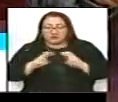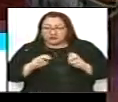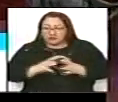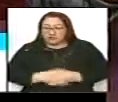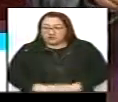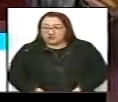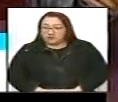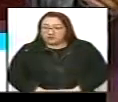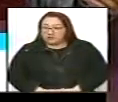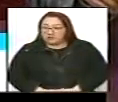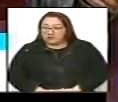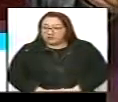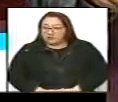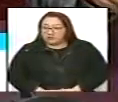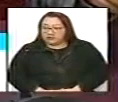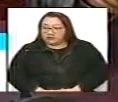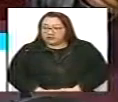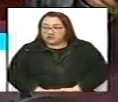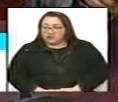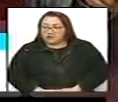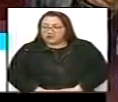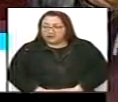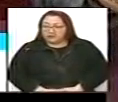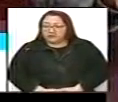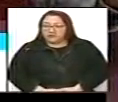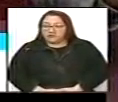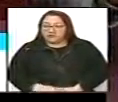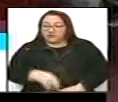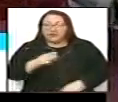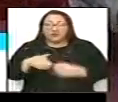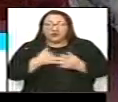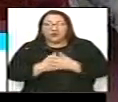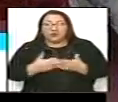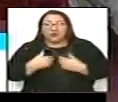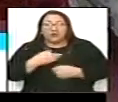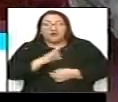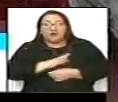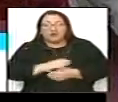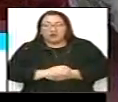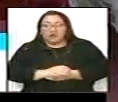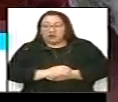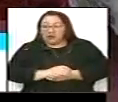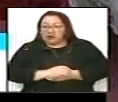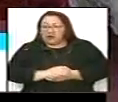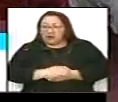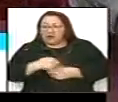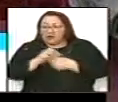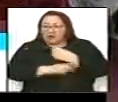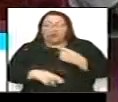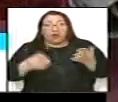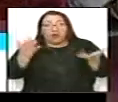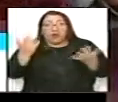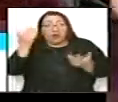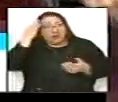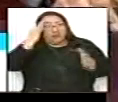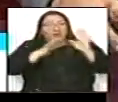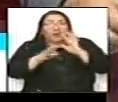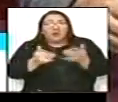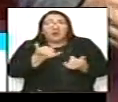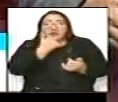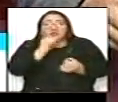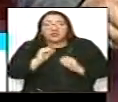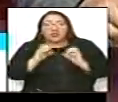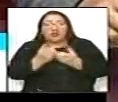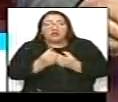investigado y, si hay elementos probatorios, juzgado. Eso es todo lo que nos pide la fiscal de la Nación. Y el país está pendiente para saber si